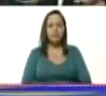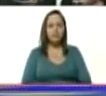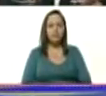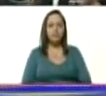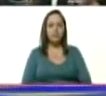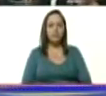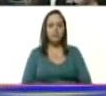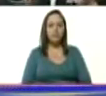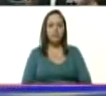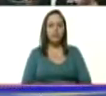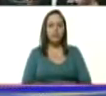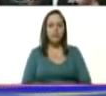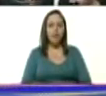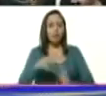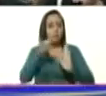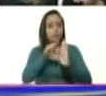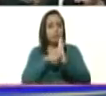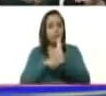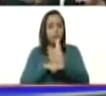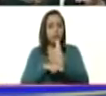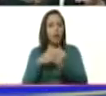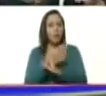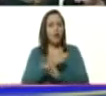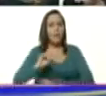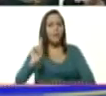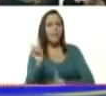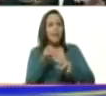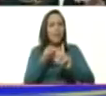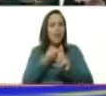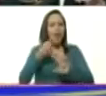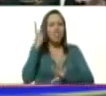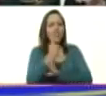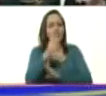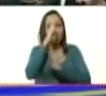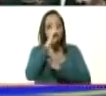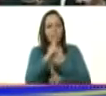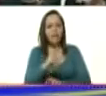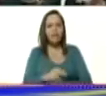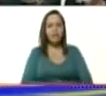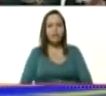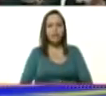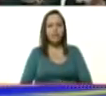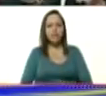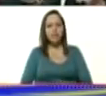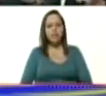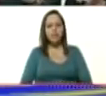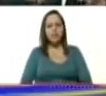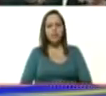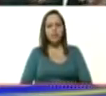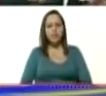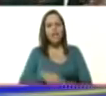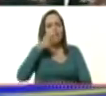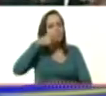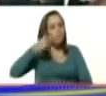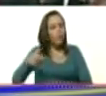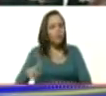Y esas reglas de juego, el primero que debe hacerlas respetar es el